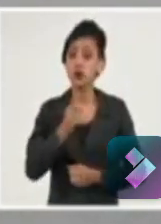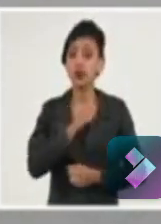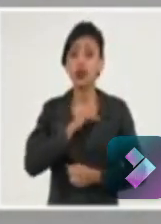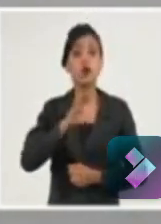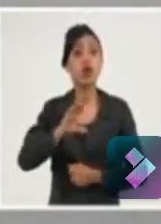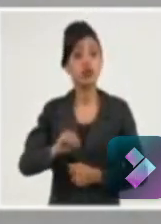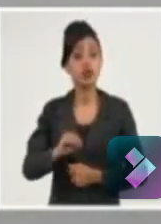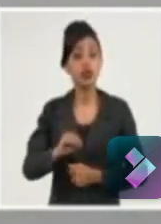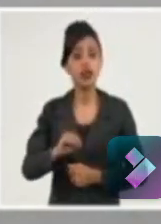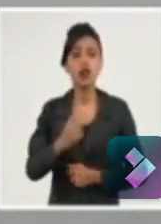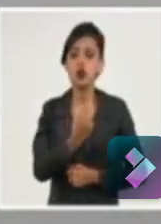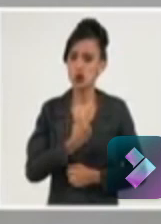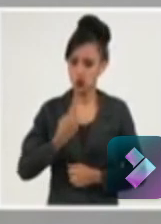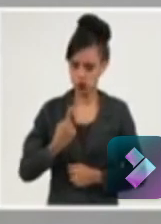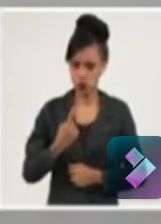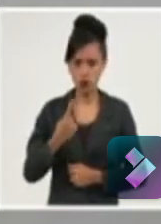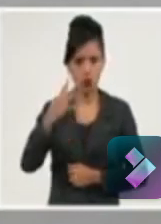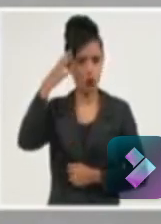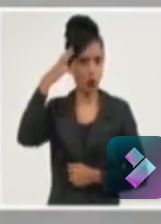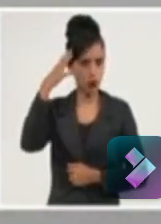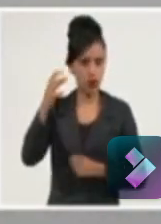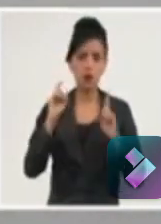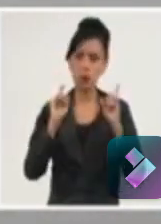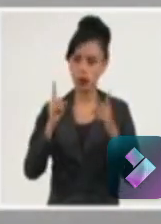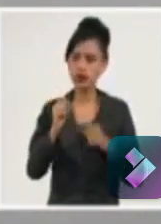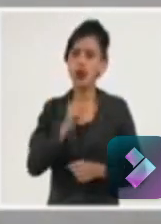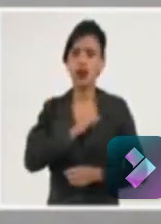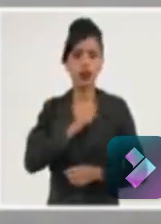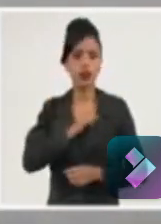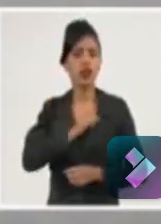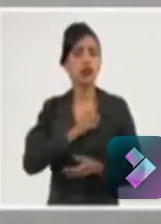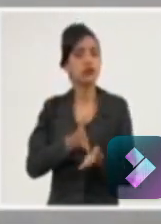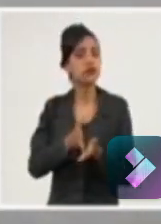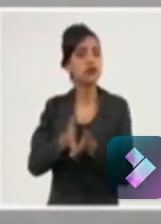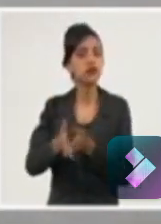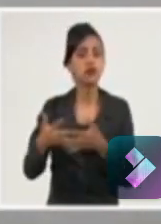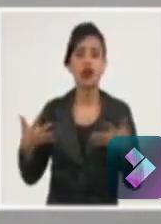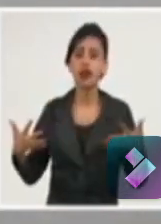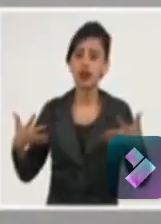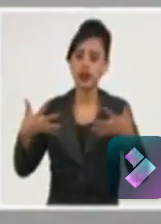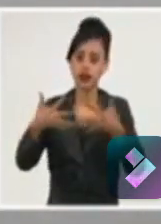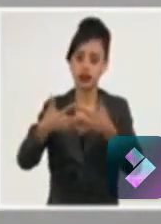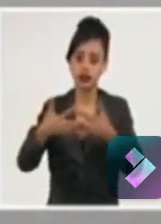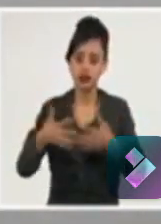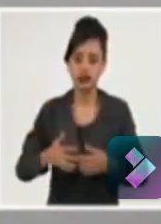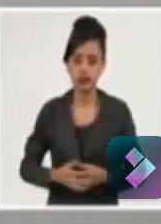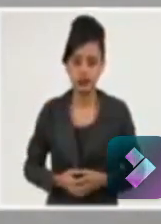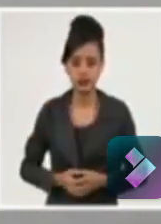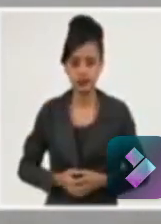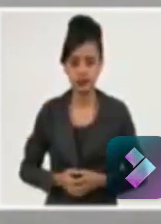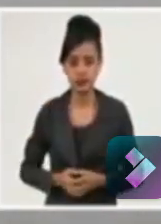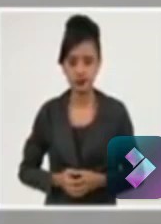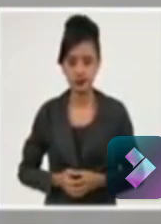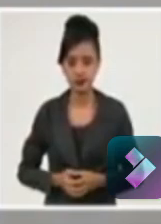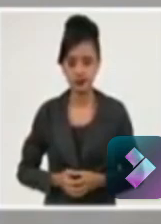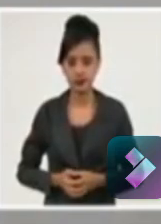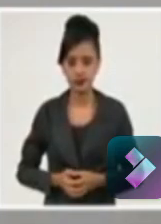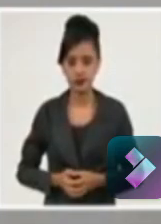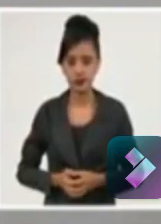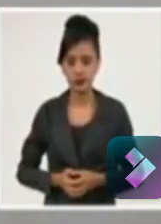toda la voluntad política que existe de profundizar en ese proceso. Creo que hay un